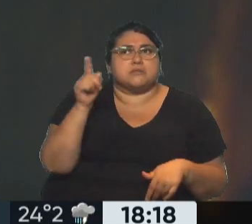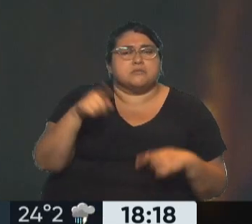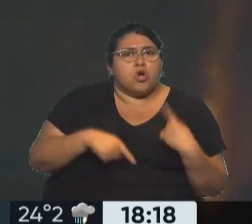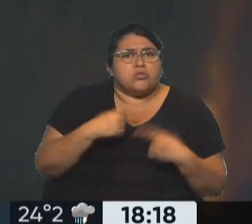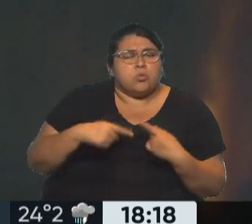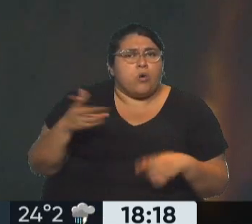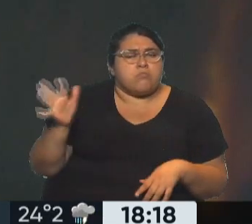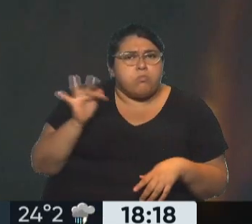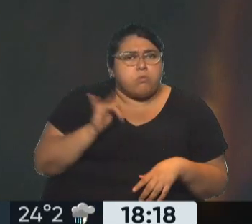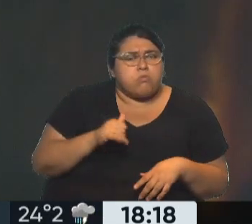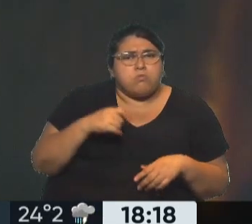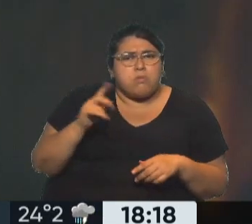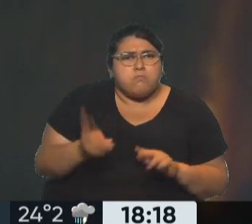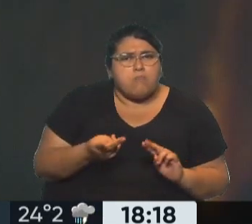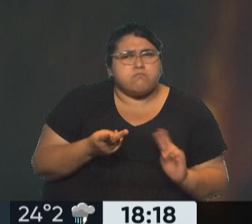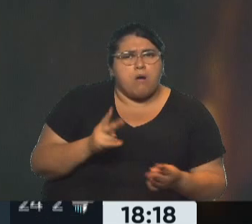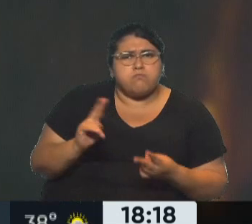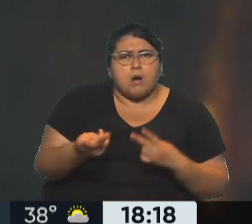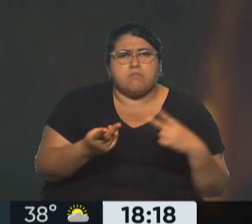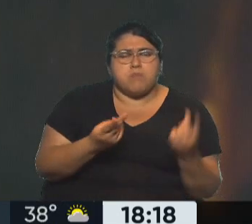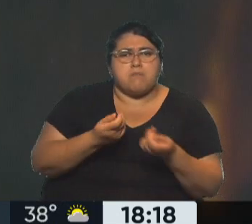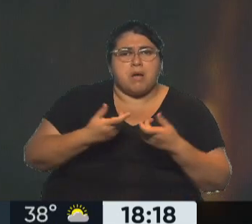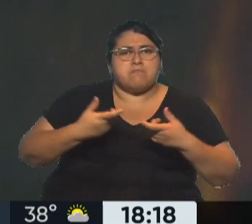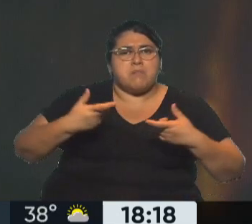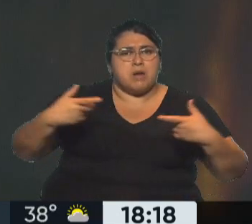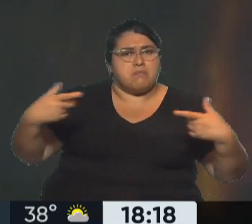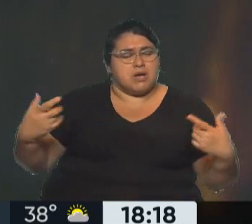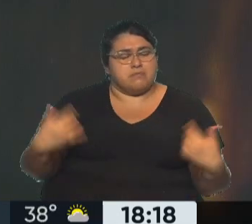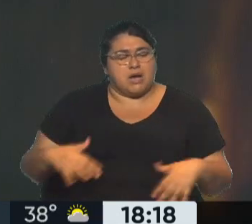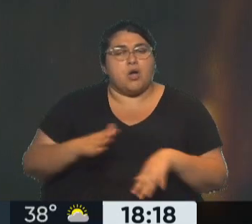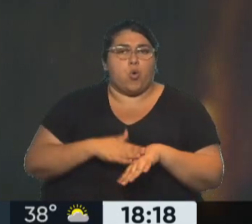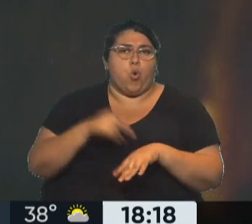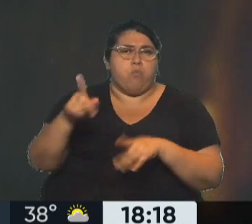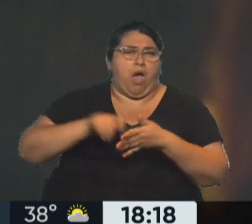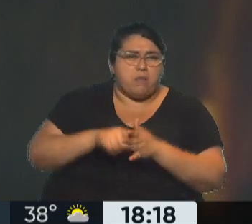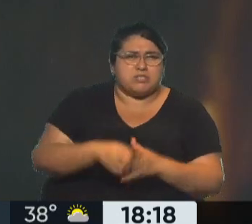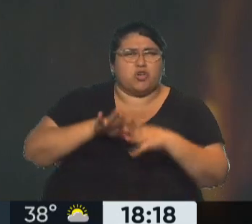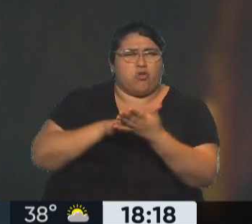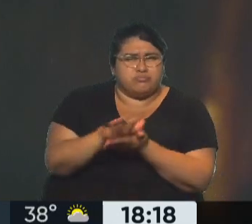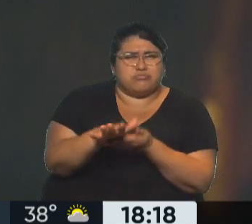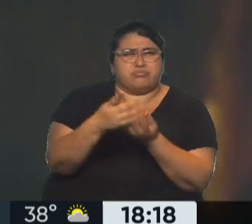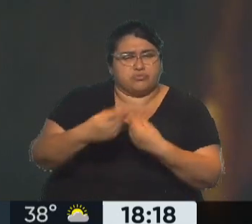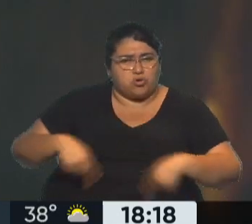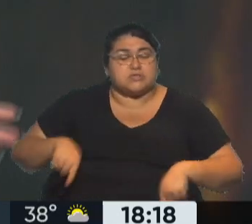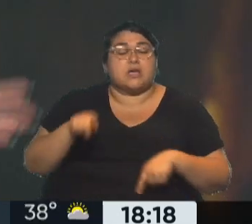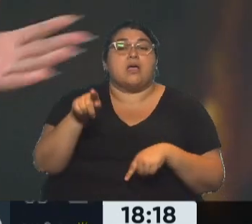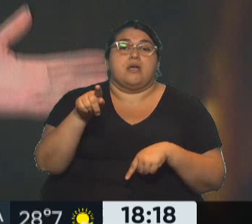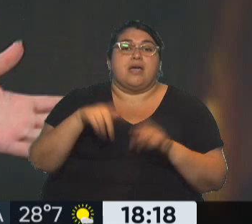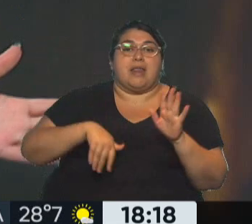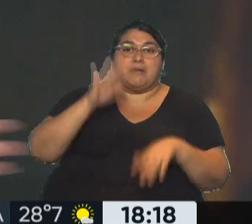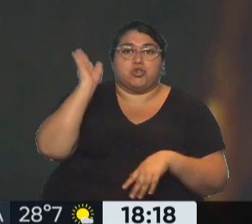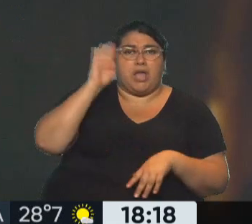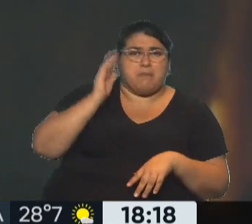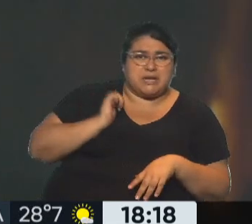Día a día hay que contar una víctima más de consecuencia de la represión, estado de emergencia en gran parte del país, es decir, militares